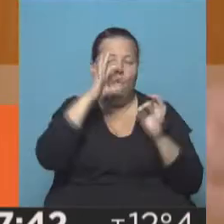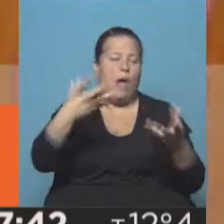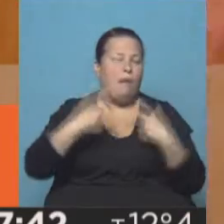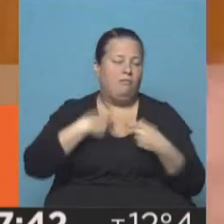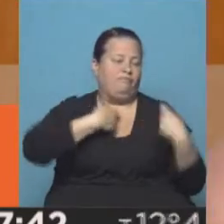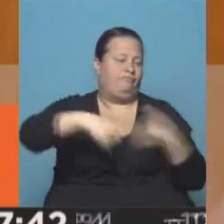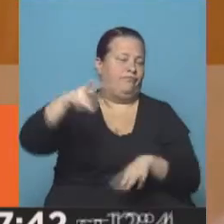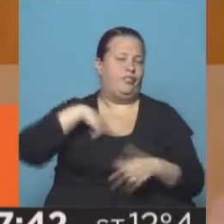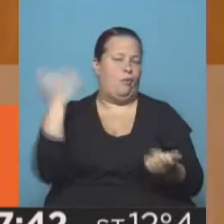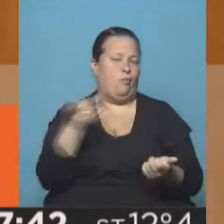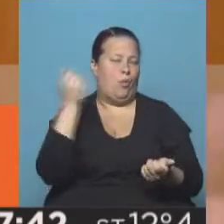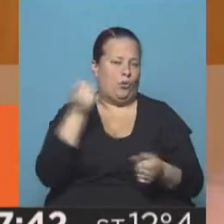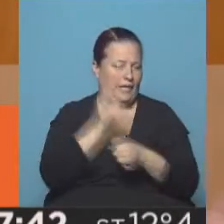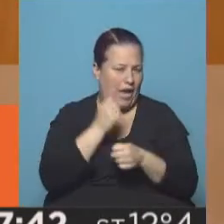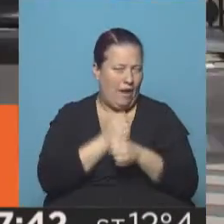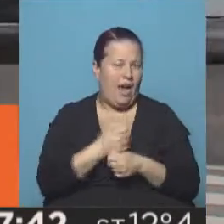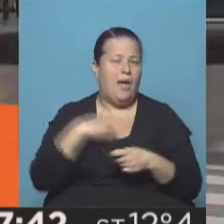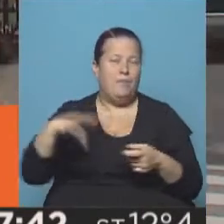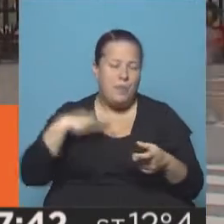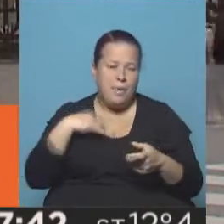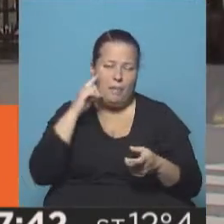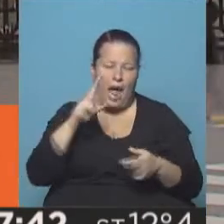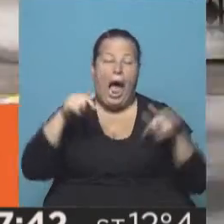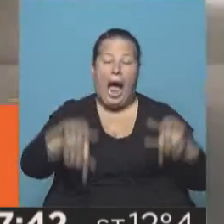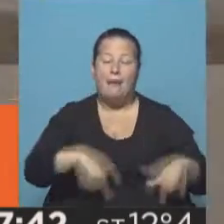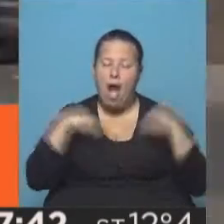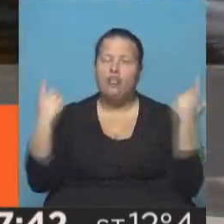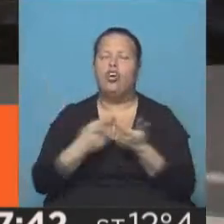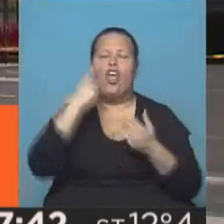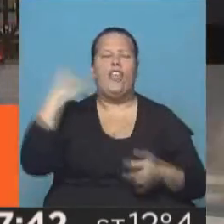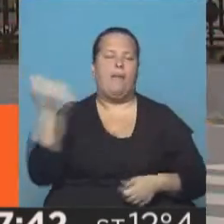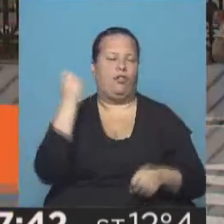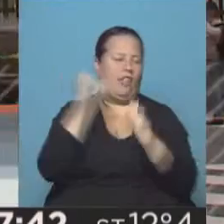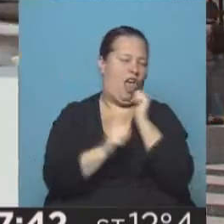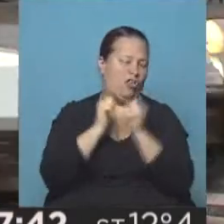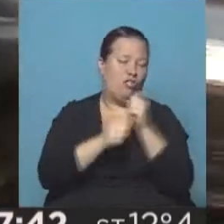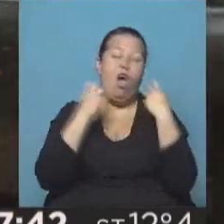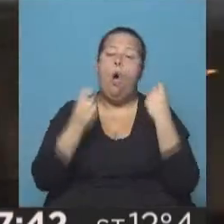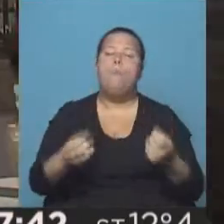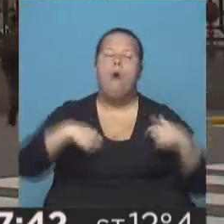arrojó a prostituirme y a exponer mi vida. Hoy para nosotros es un día histórico, porque